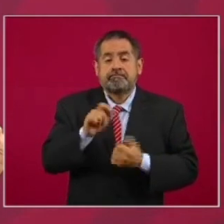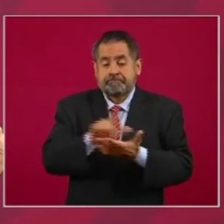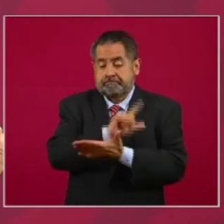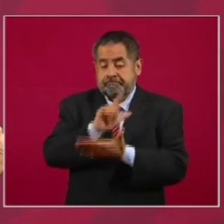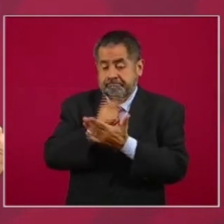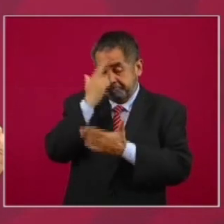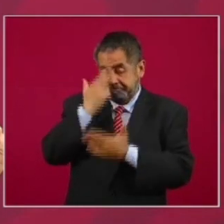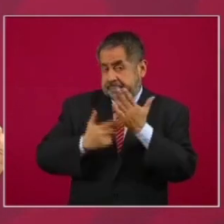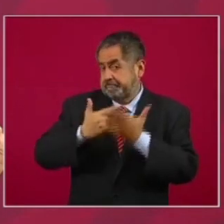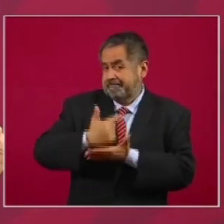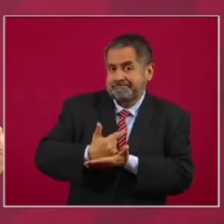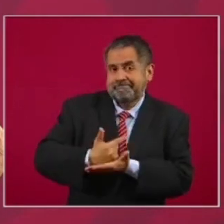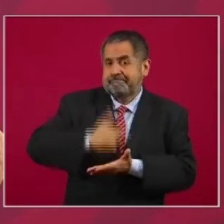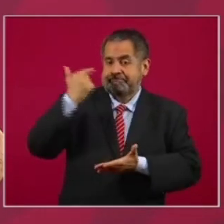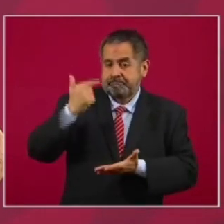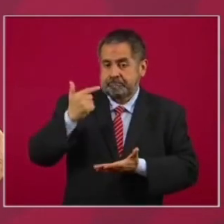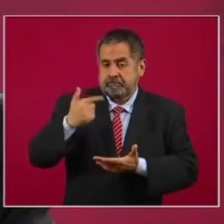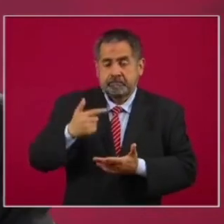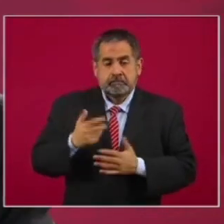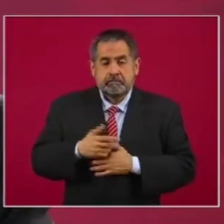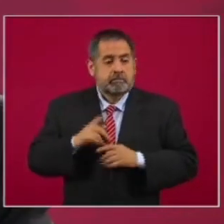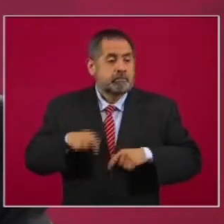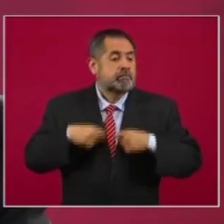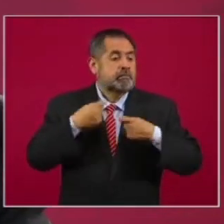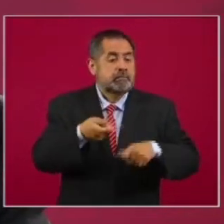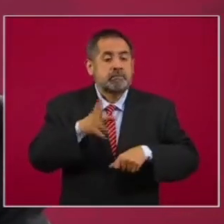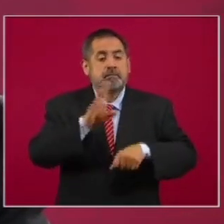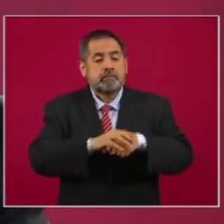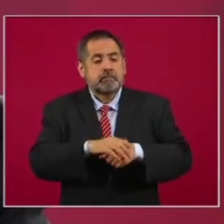grave. No hay derecho a fianza.